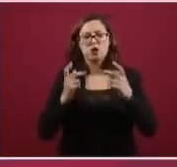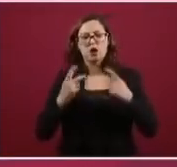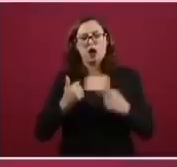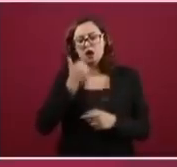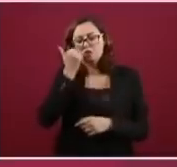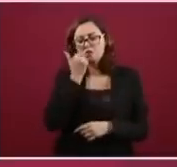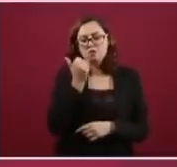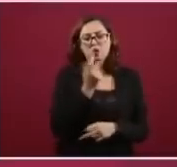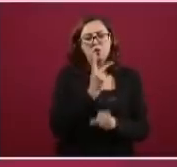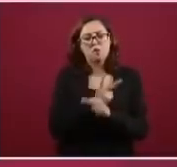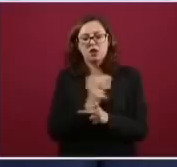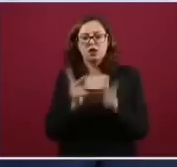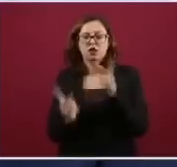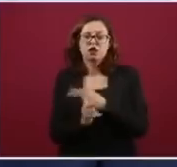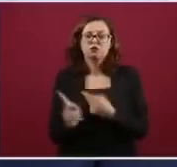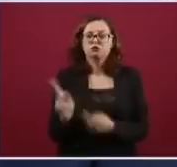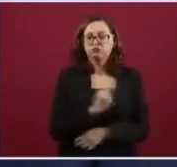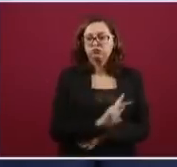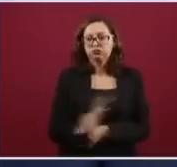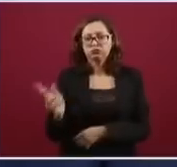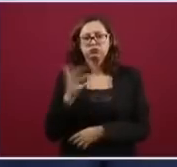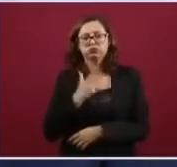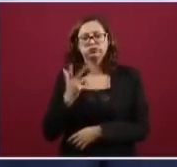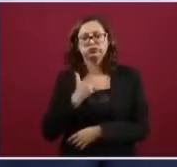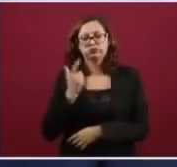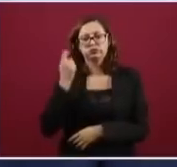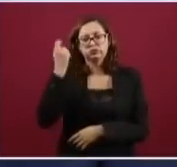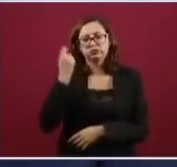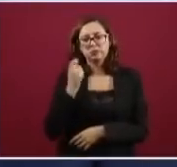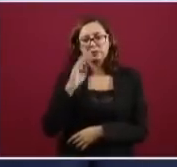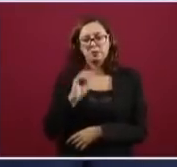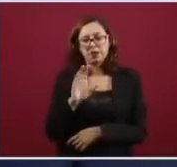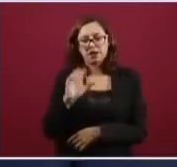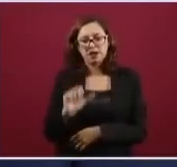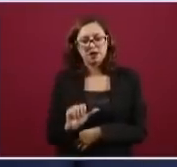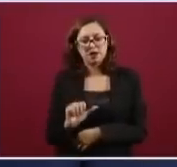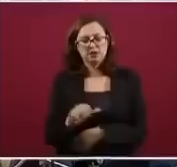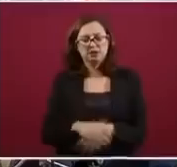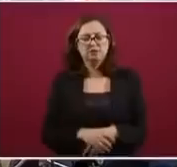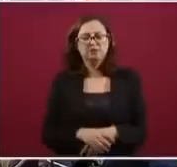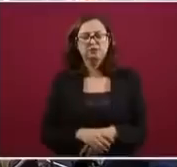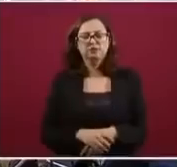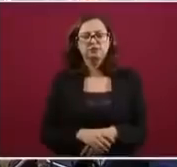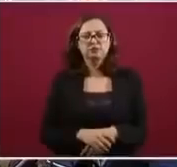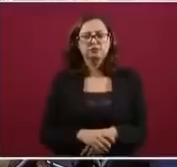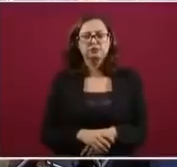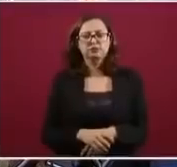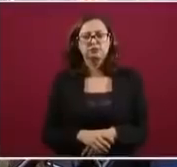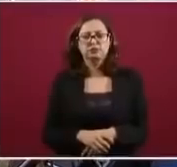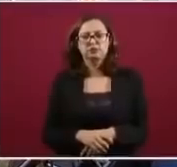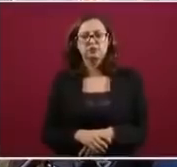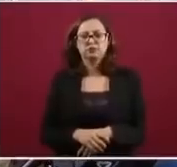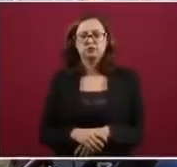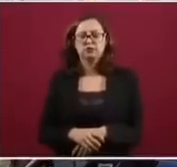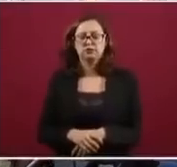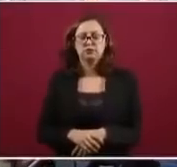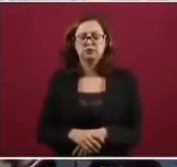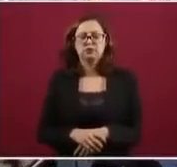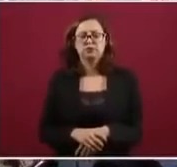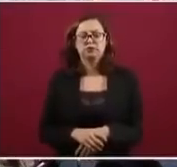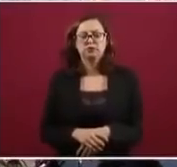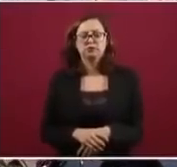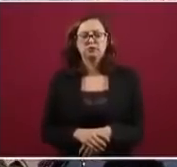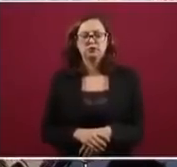tengan su beca se garantizó que los que están estudiando